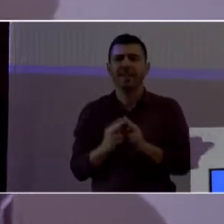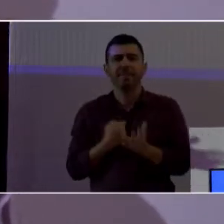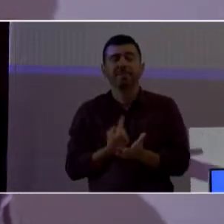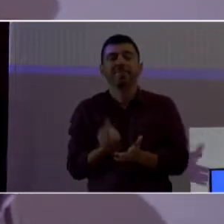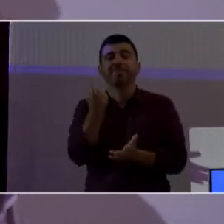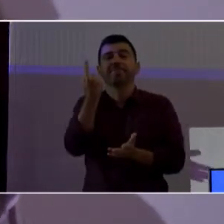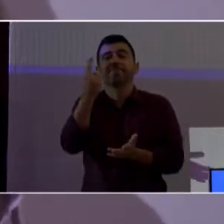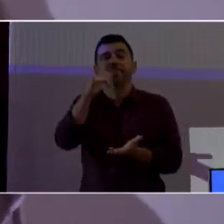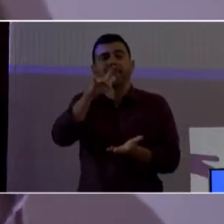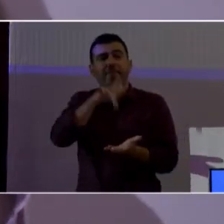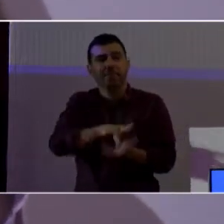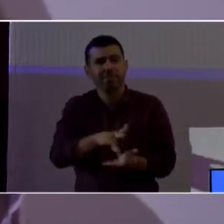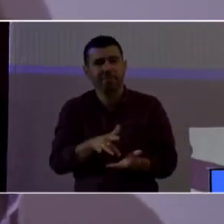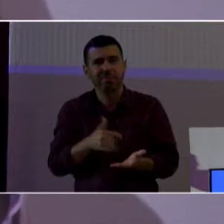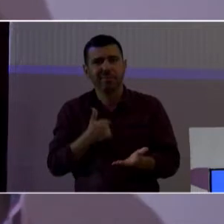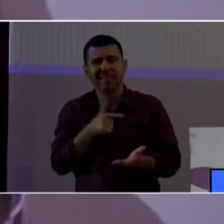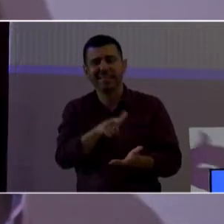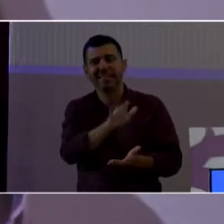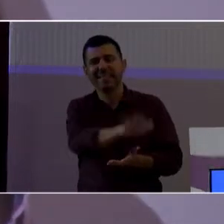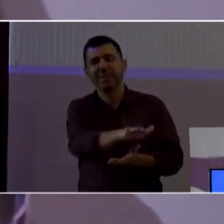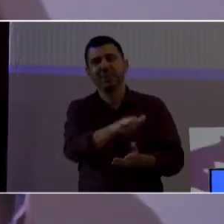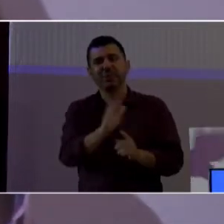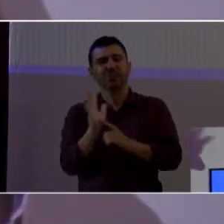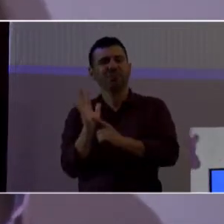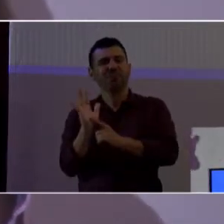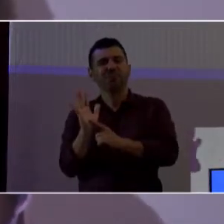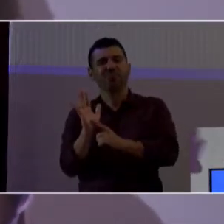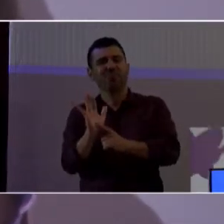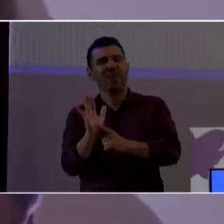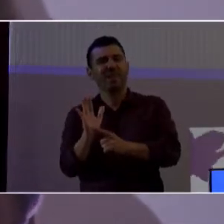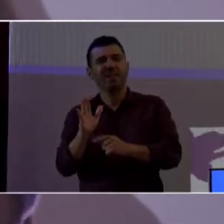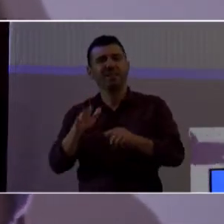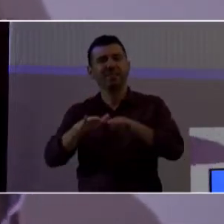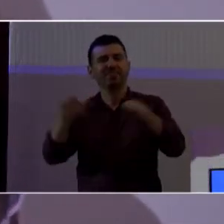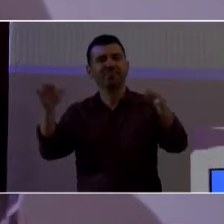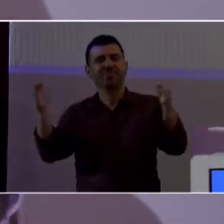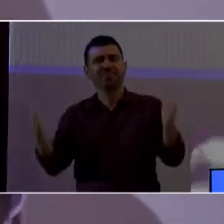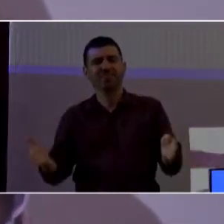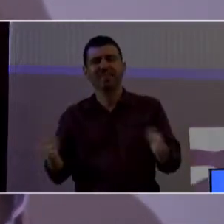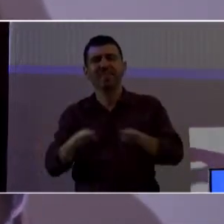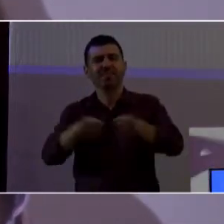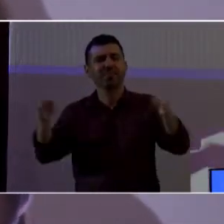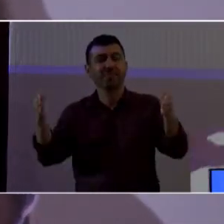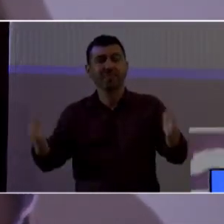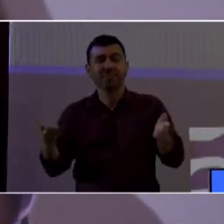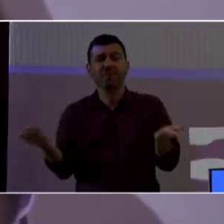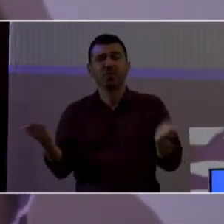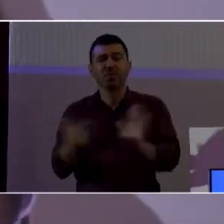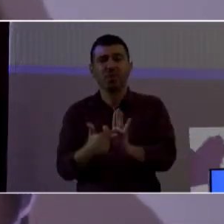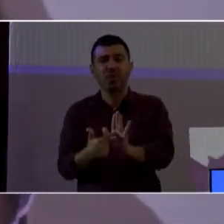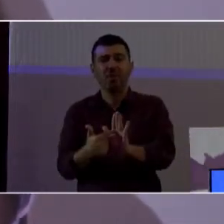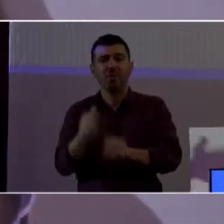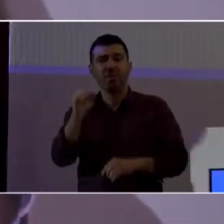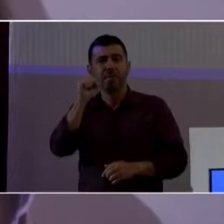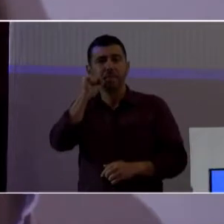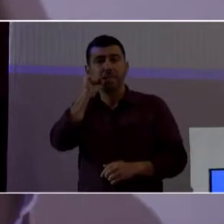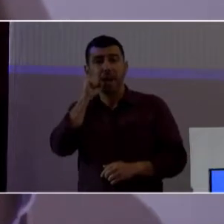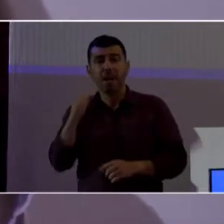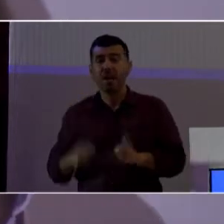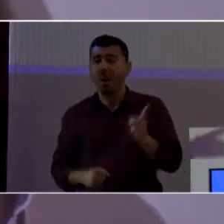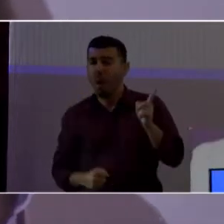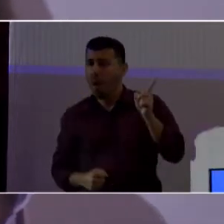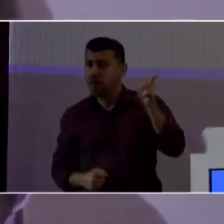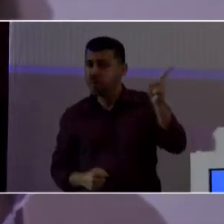la oportunidad de estar allí en ese stand de Barranca Bermeja. Es la primera vez que Barranca Bermeja tiene un stand